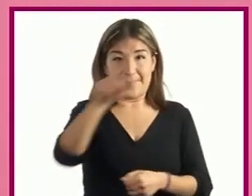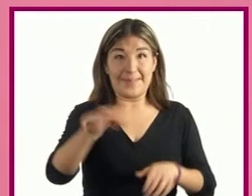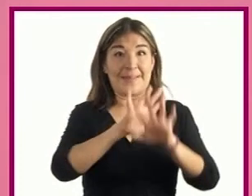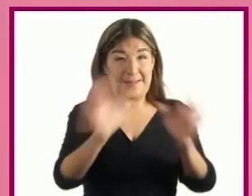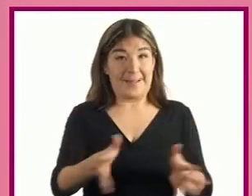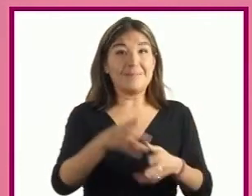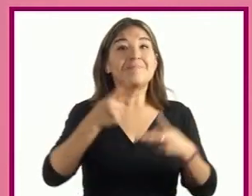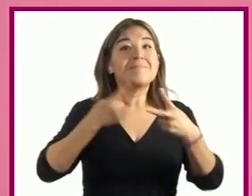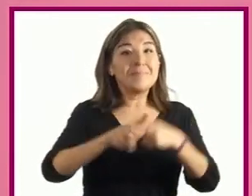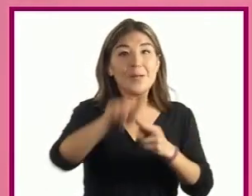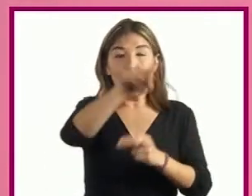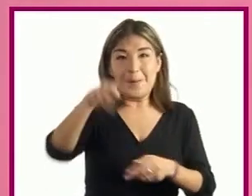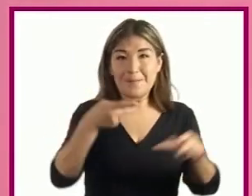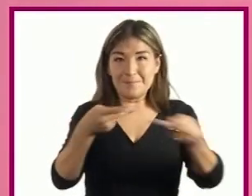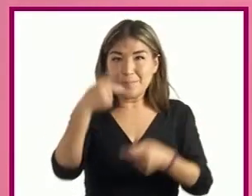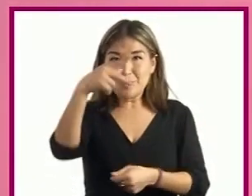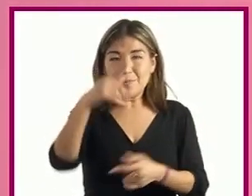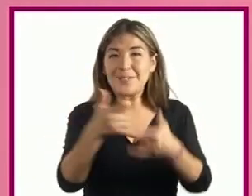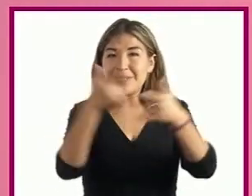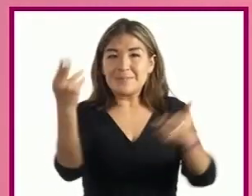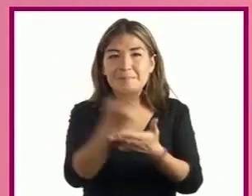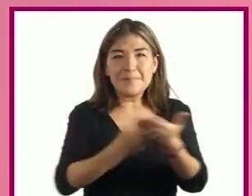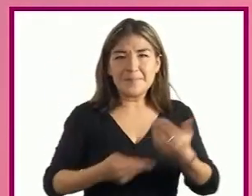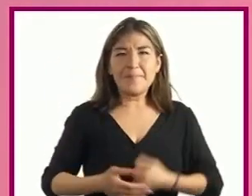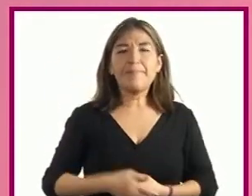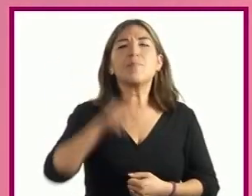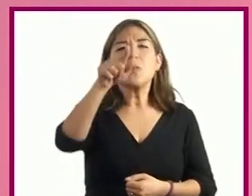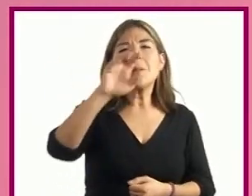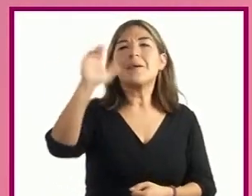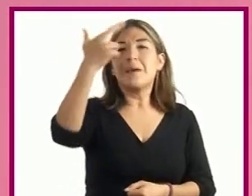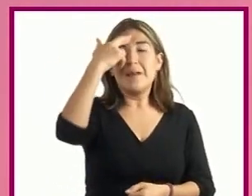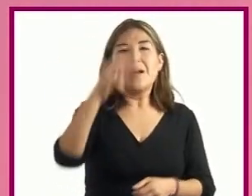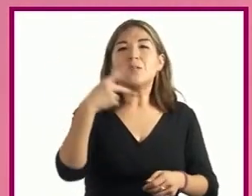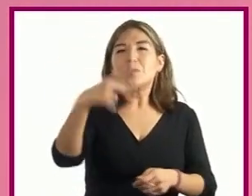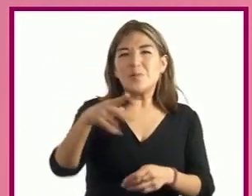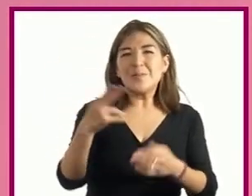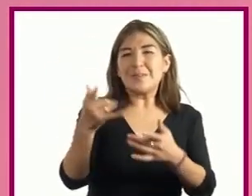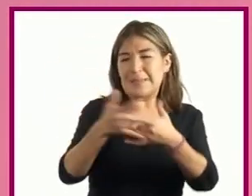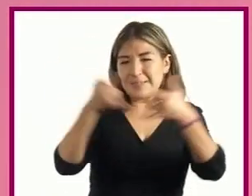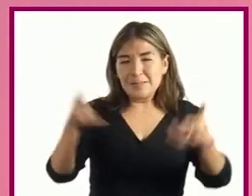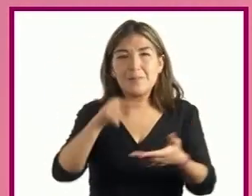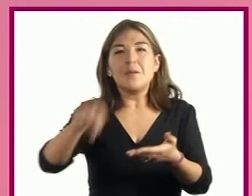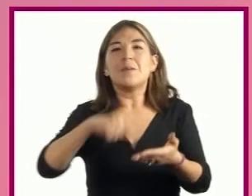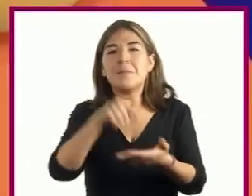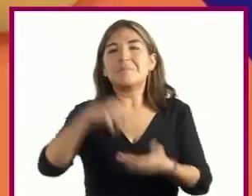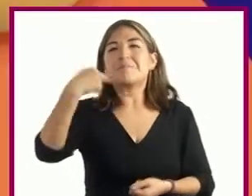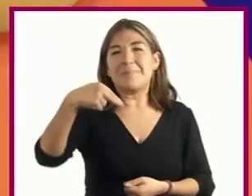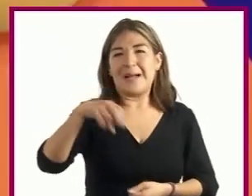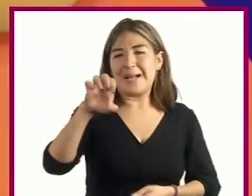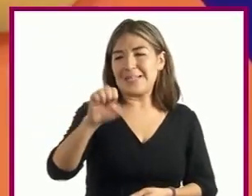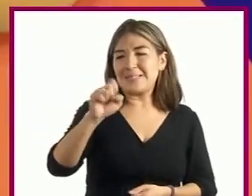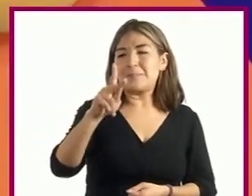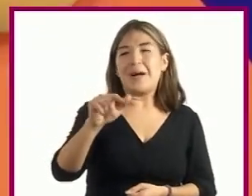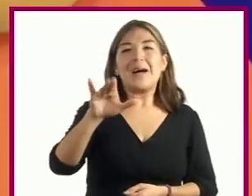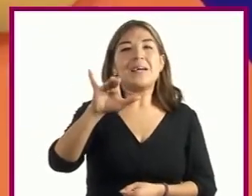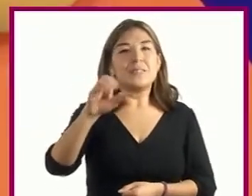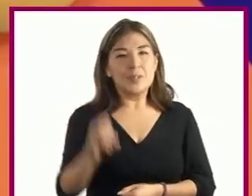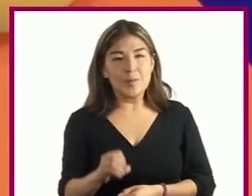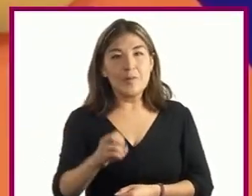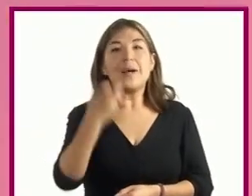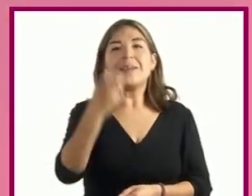una? Recuerden que el lugar donde se desarrolla la historia se le conoce como espacio, el